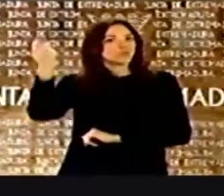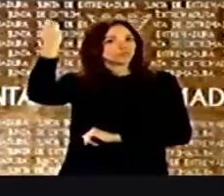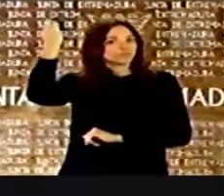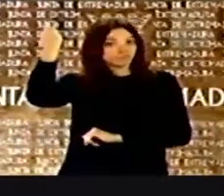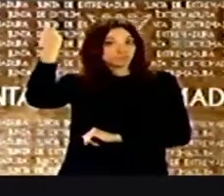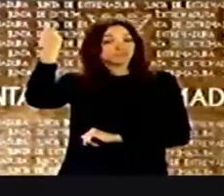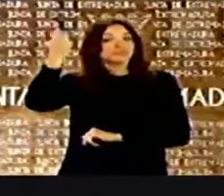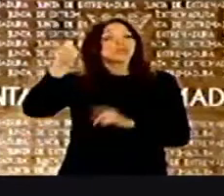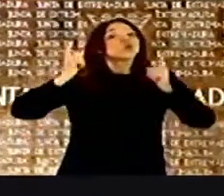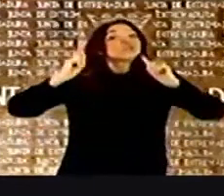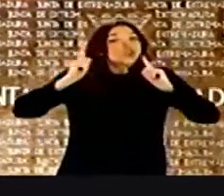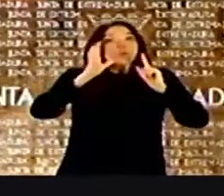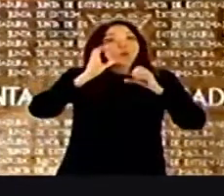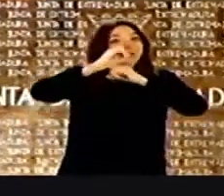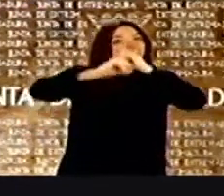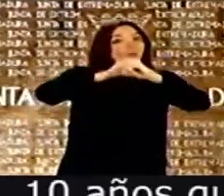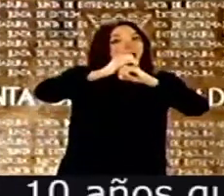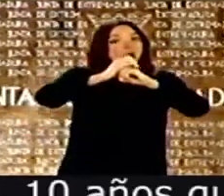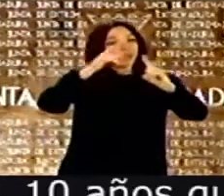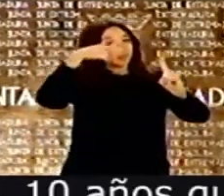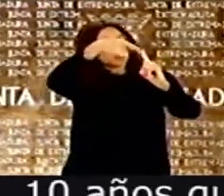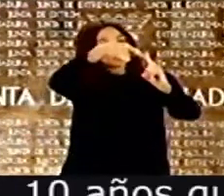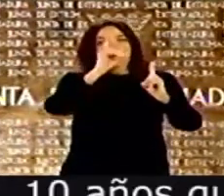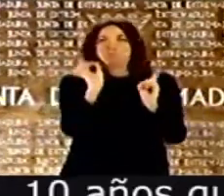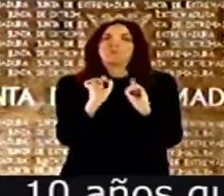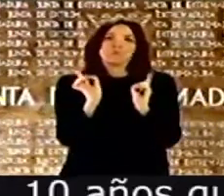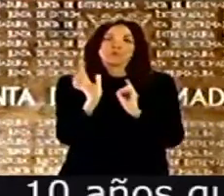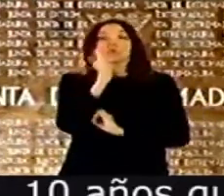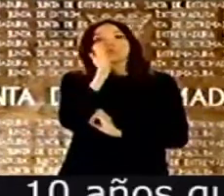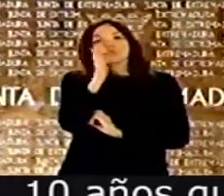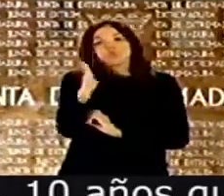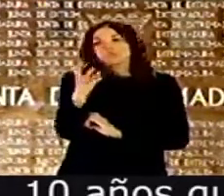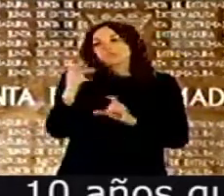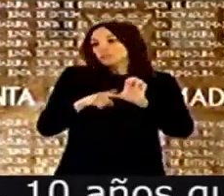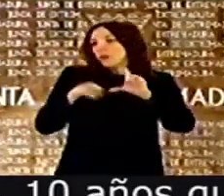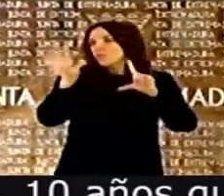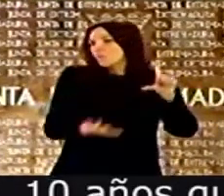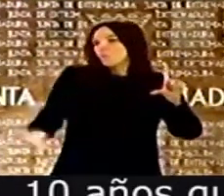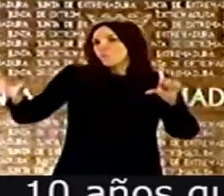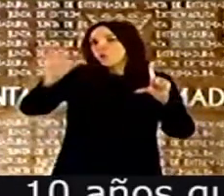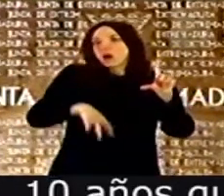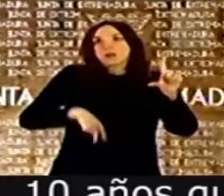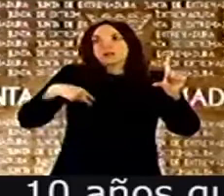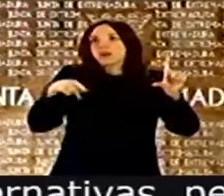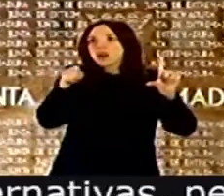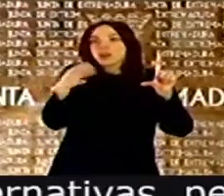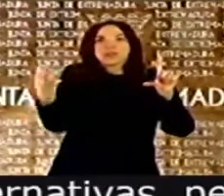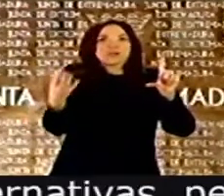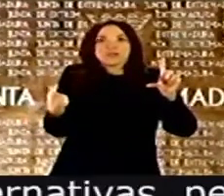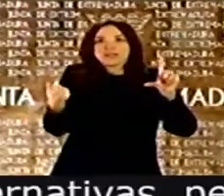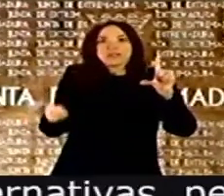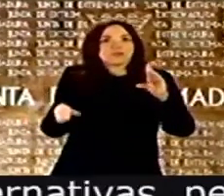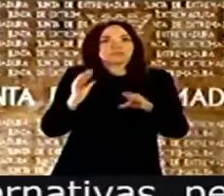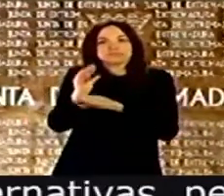el asunto nuclear, sino porque para el conjunto de Extremadura tenemos que traer mucha inversión en estos años,